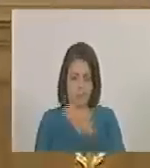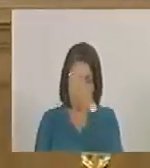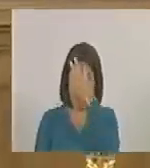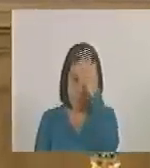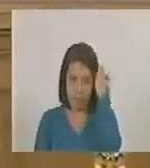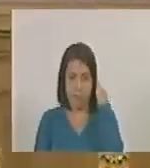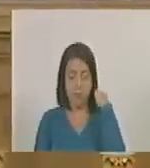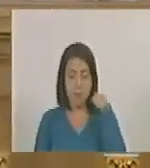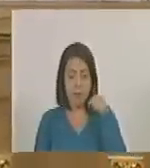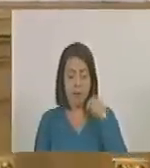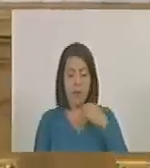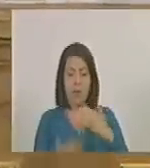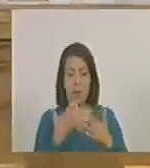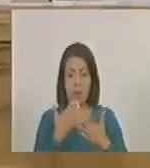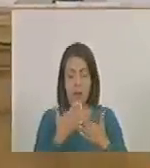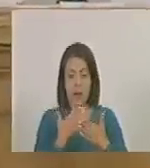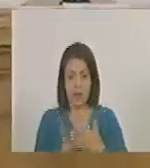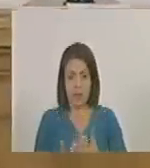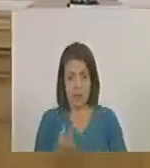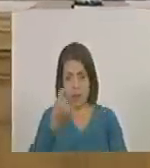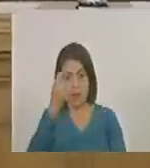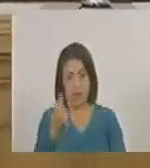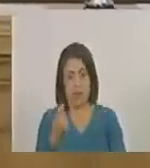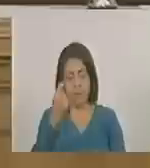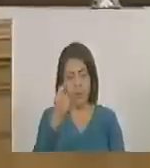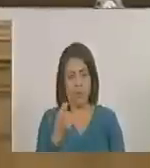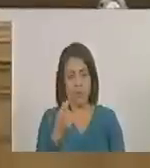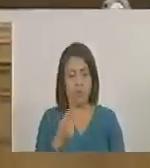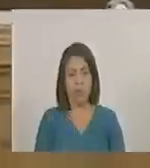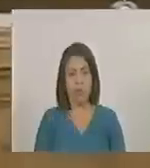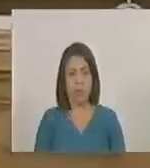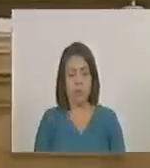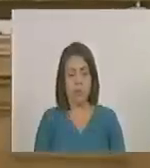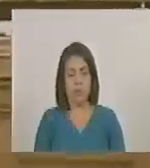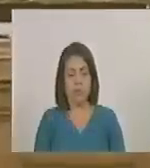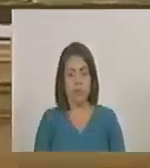Gracias, querido diputado. Vamos a dejar